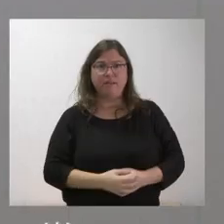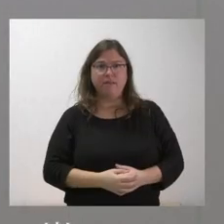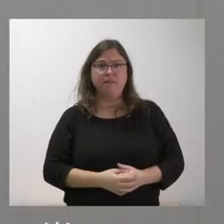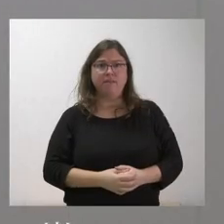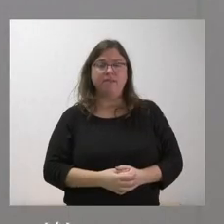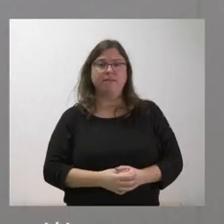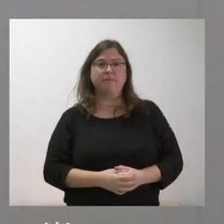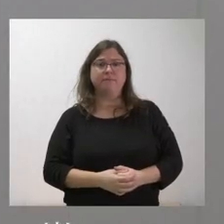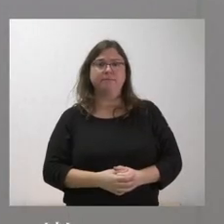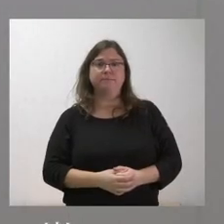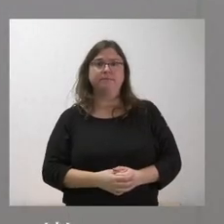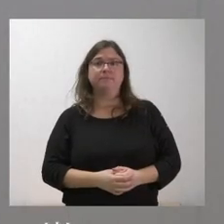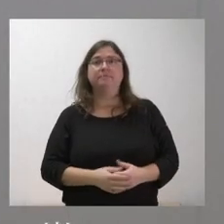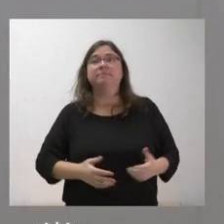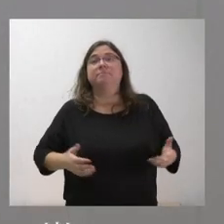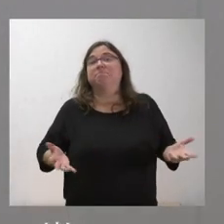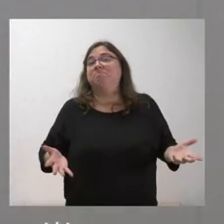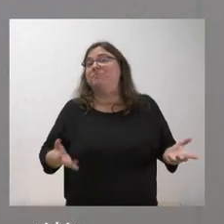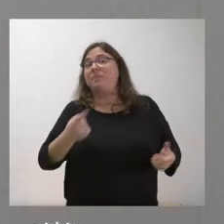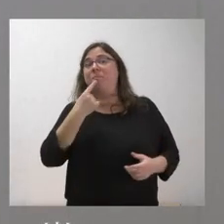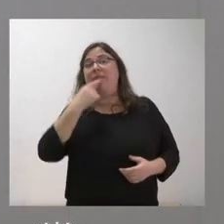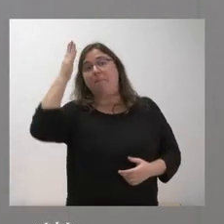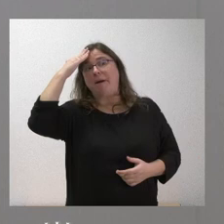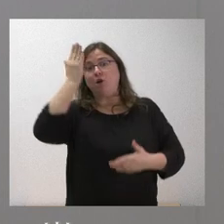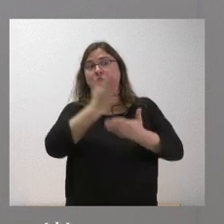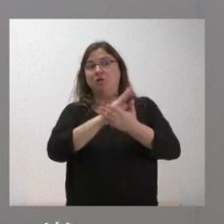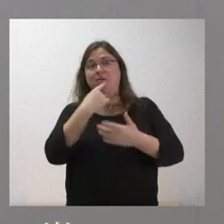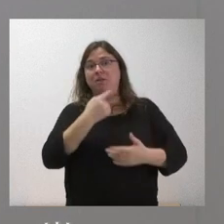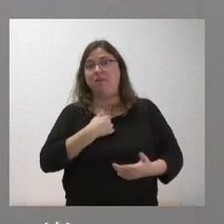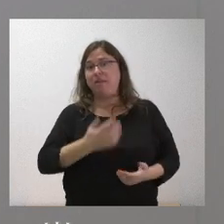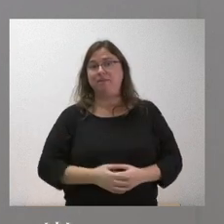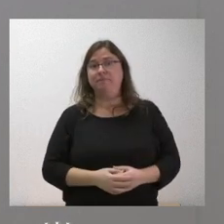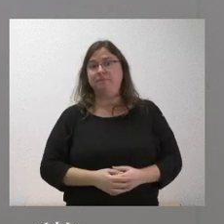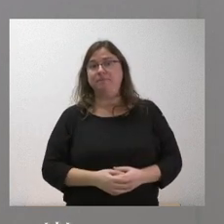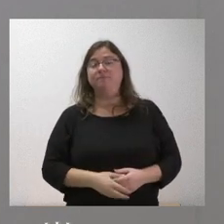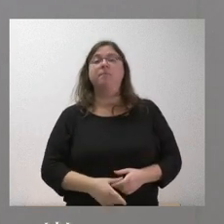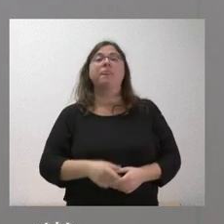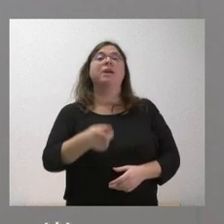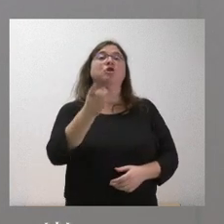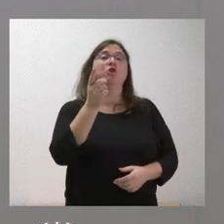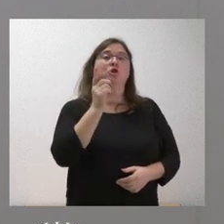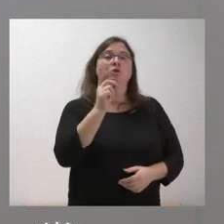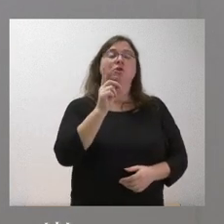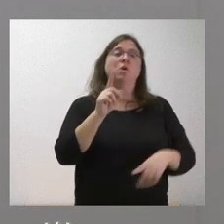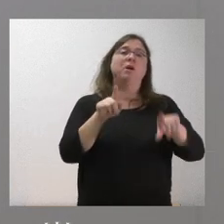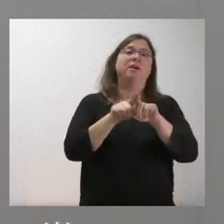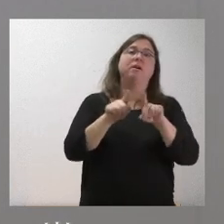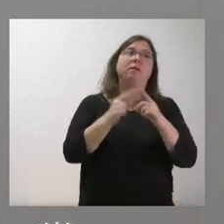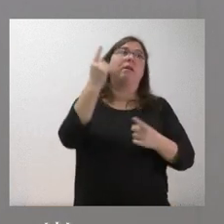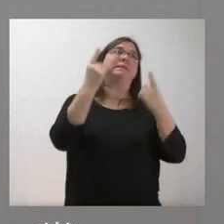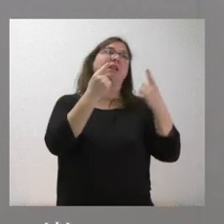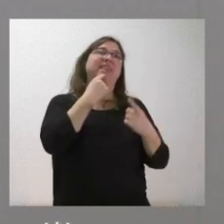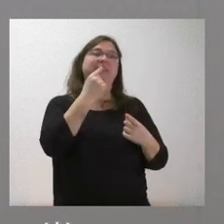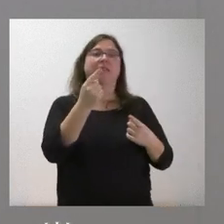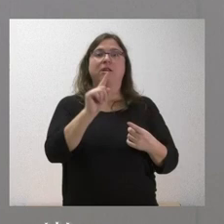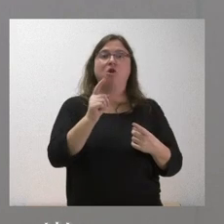servicio Es que esto lo tiene que decir el patronato del serla también no se trata solo de poner lo que alguien diga sino también